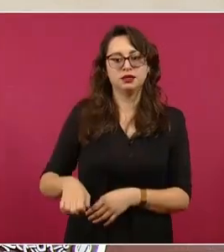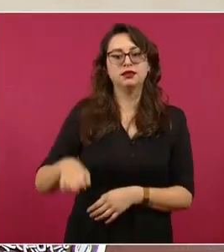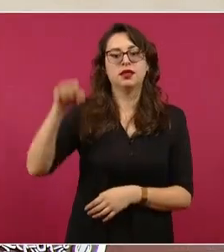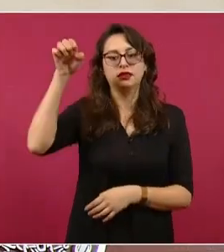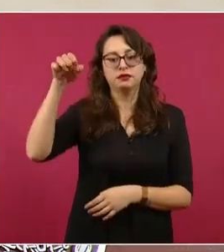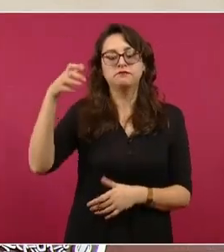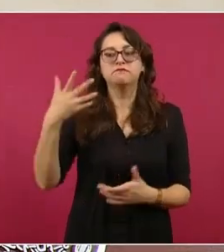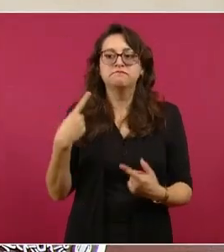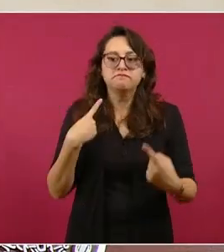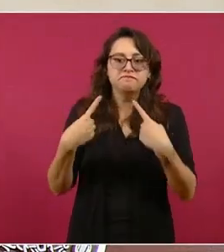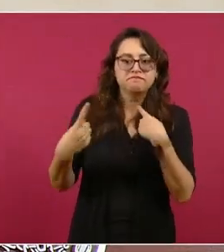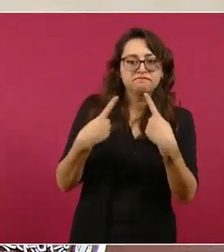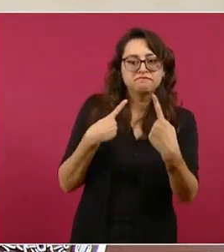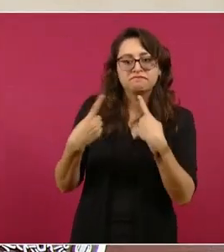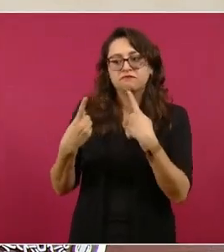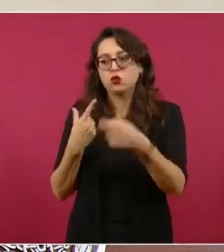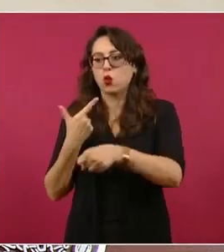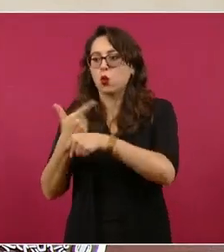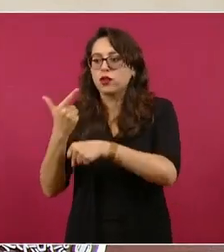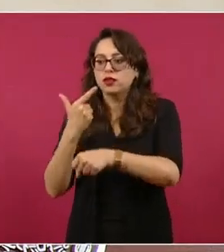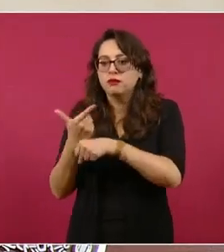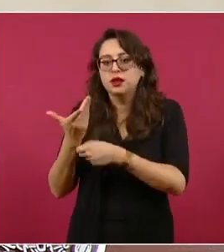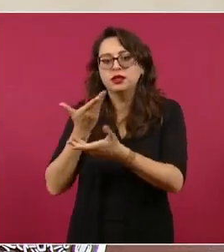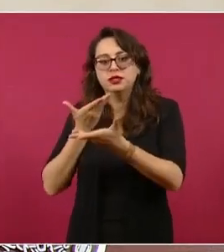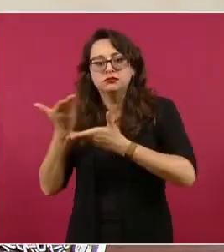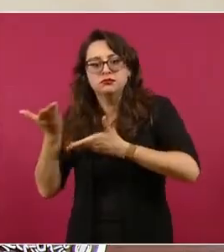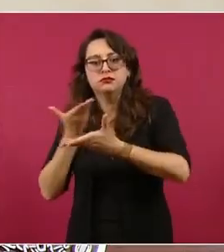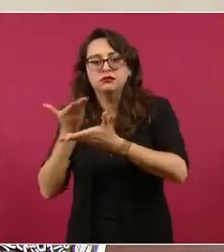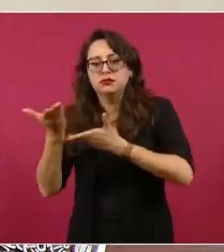está buscando con Guatemala